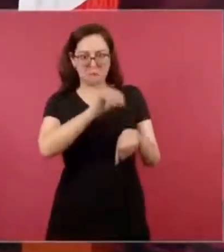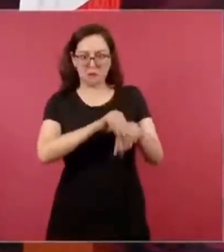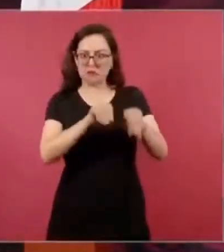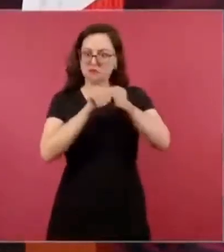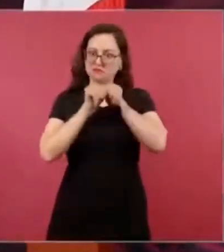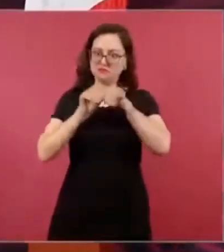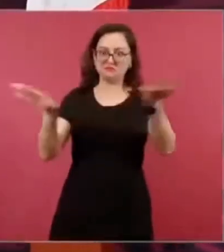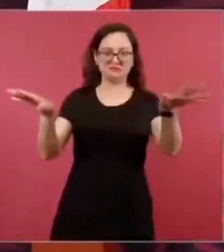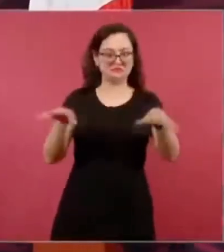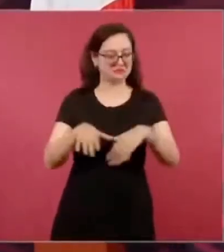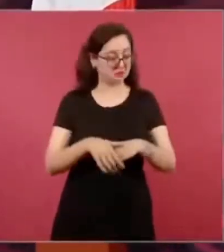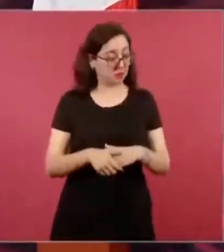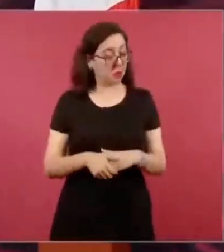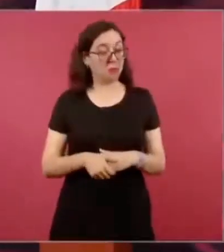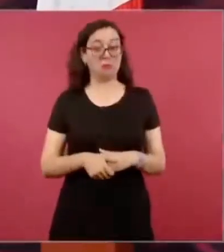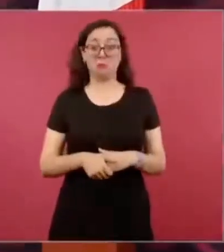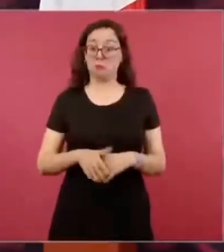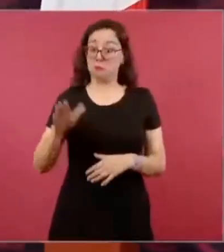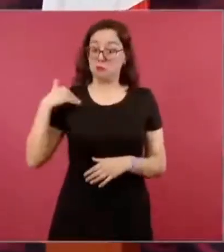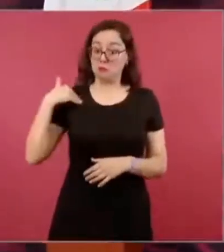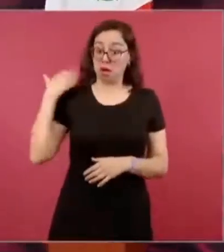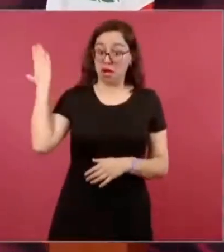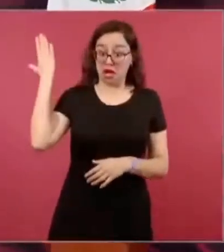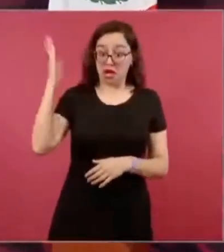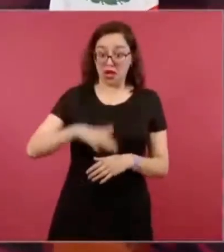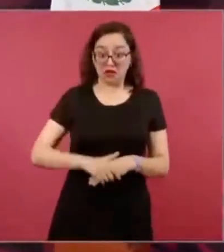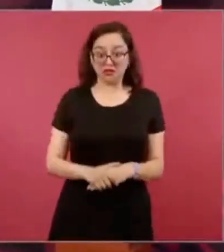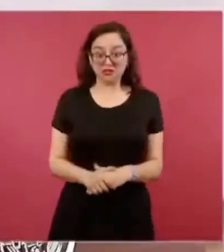encontrarse con ese artículo.